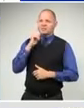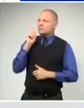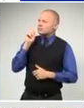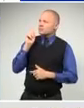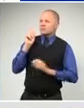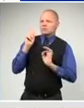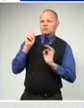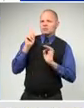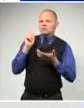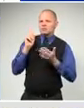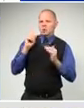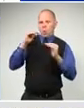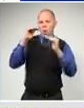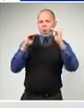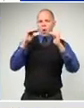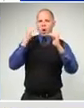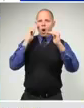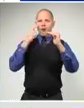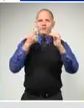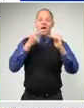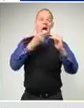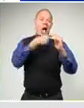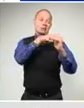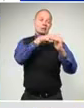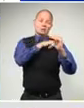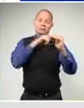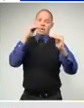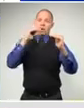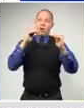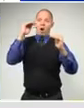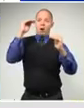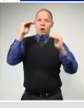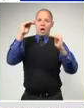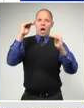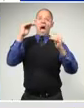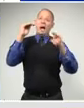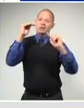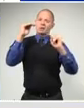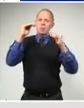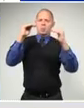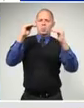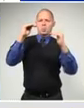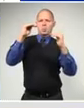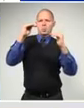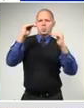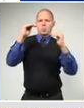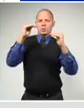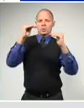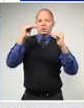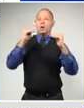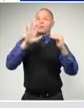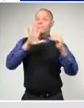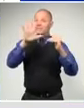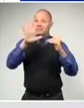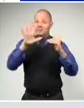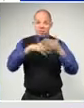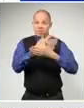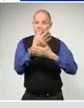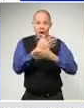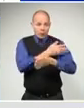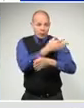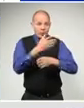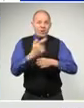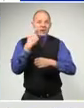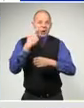estos últimos 5 días han sido días de más de 1.000 casos cada uno. Ahí